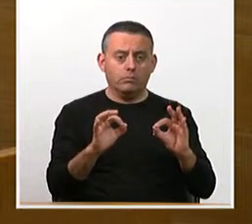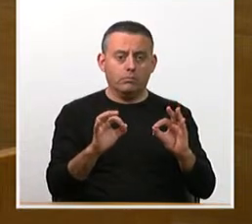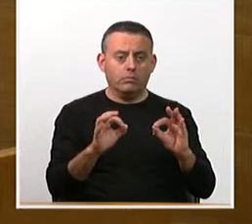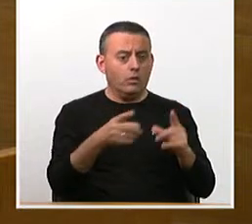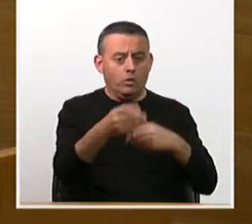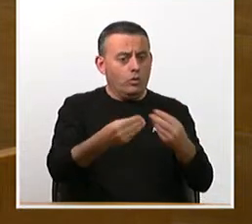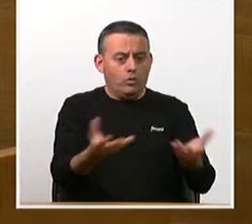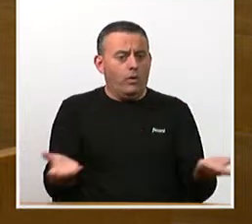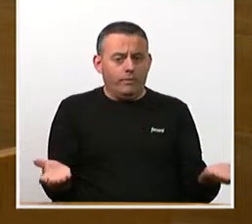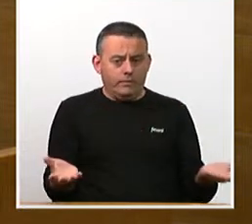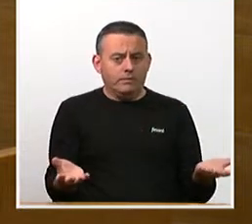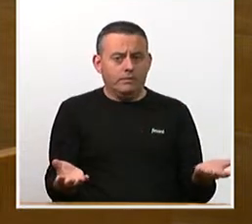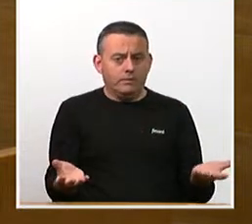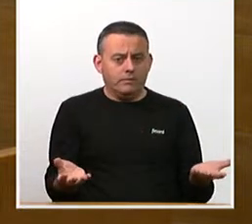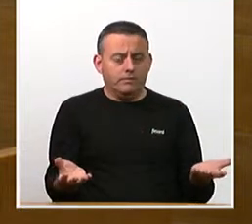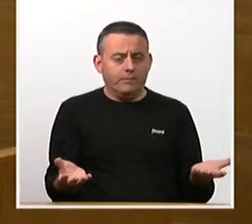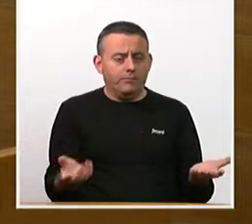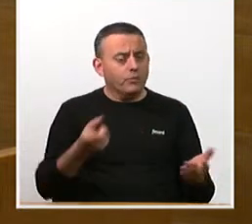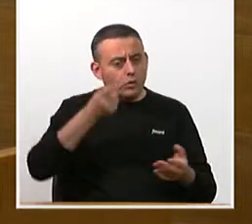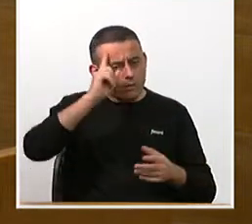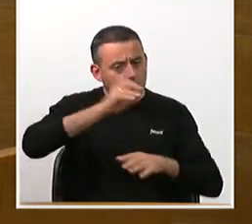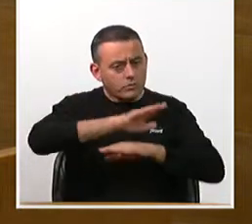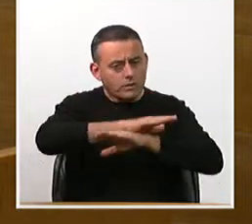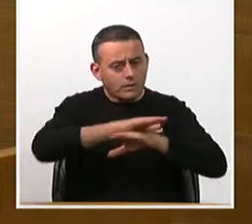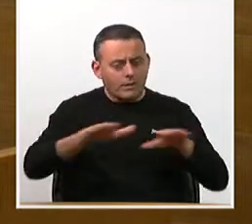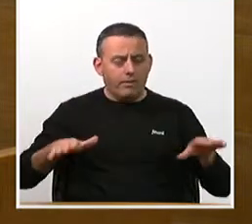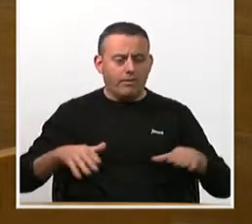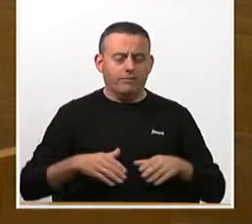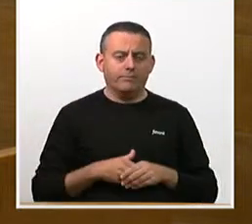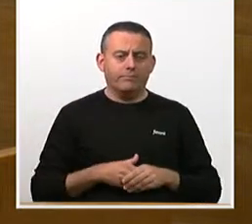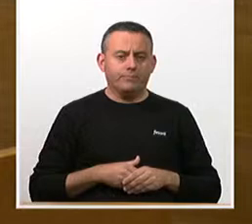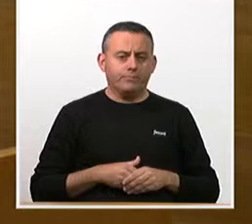deos sa de nies